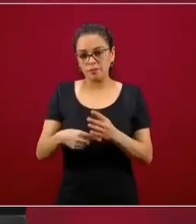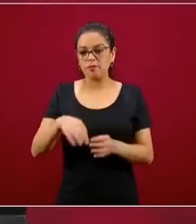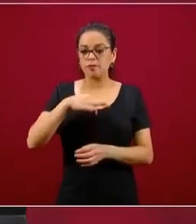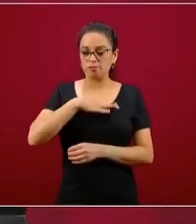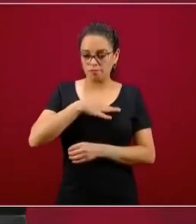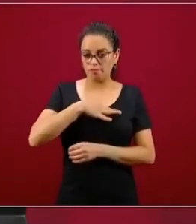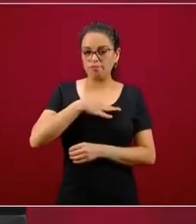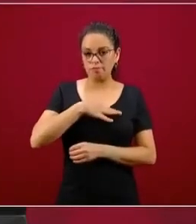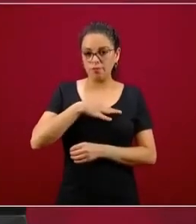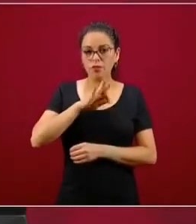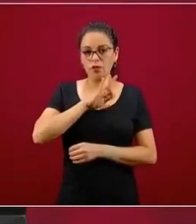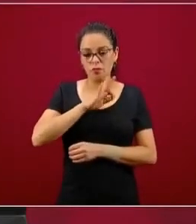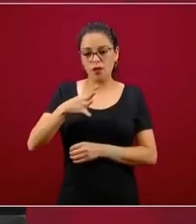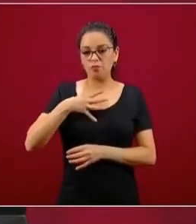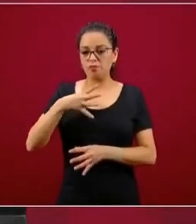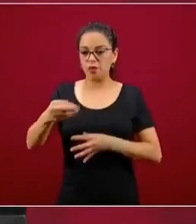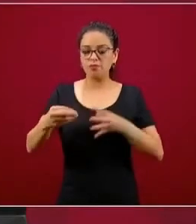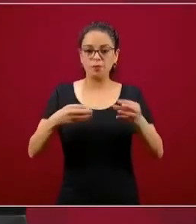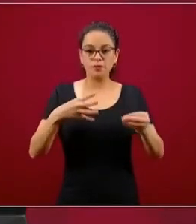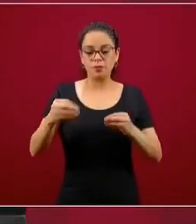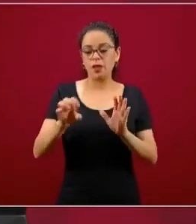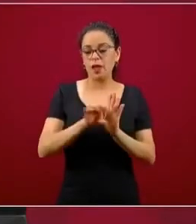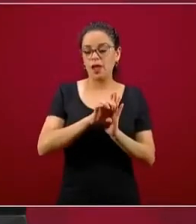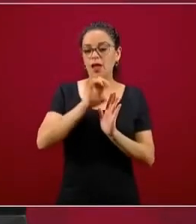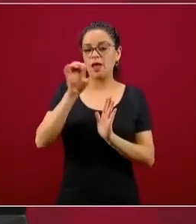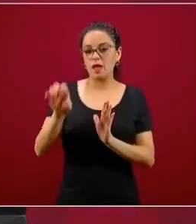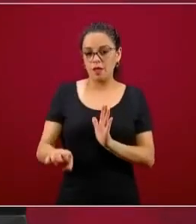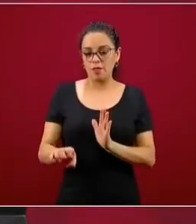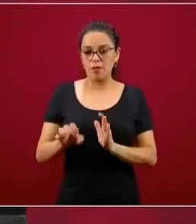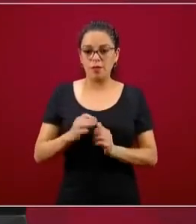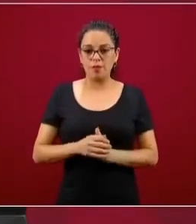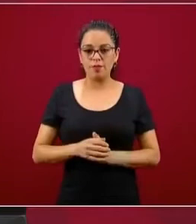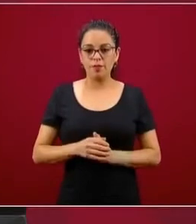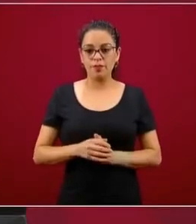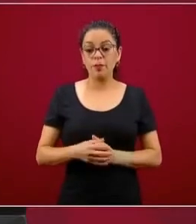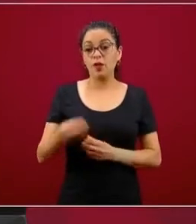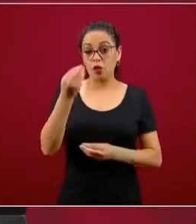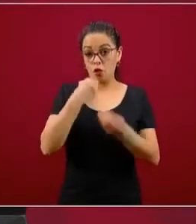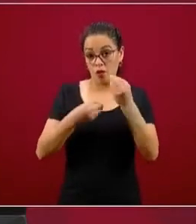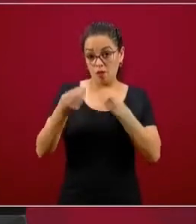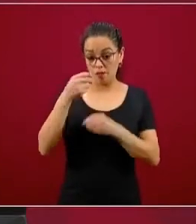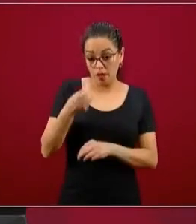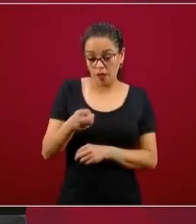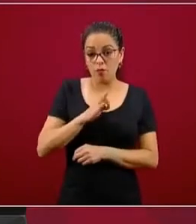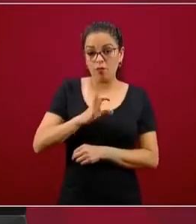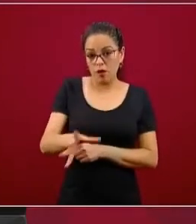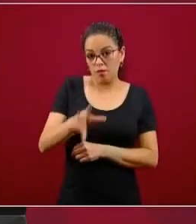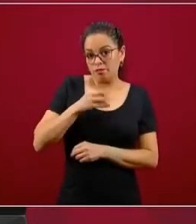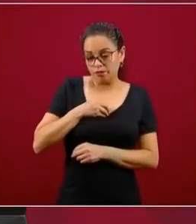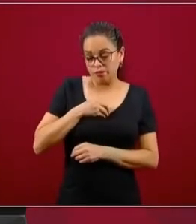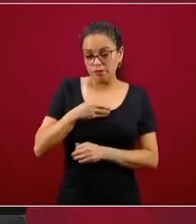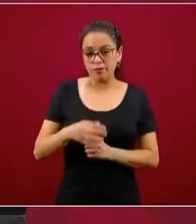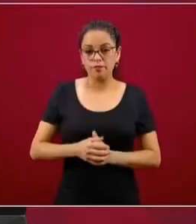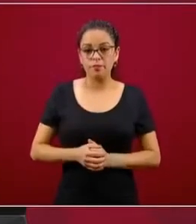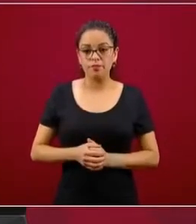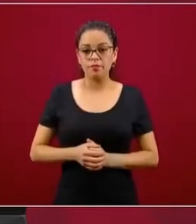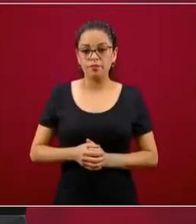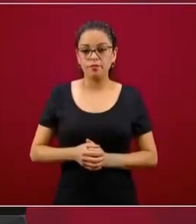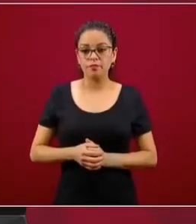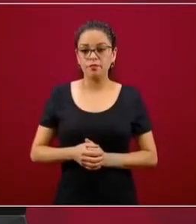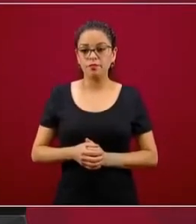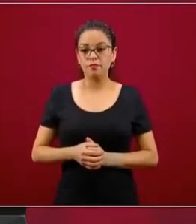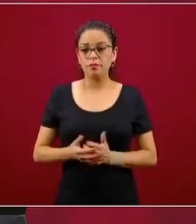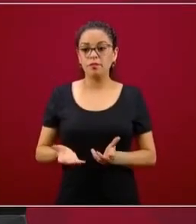infecciones que se pueden transmitir, por ejemplo, por alimentos y también incluso